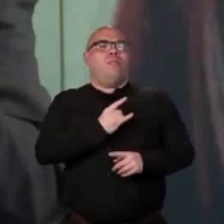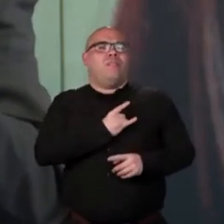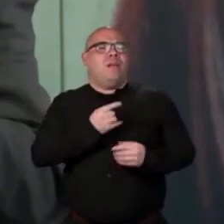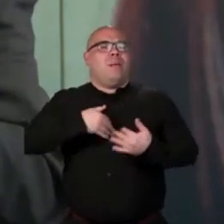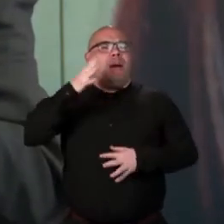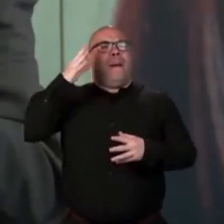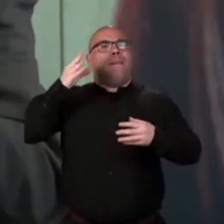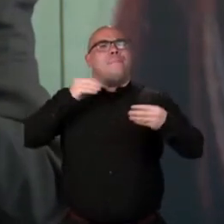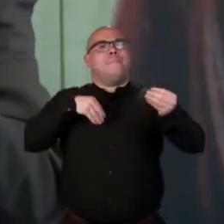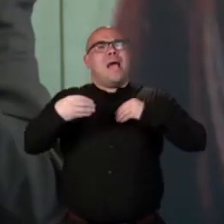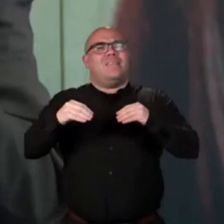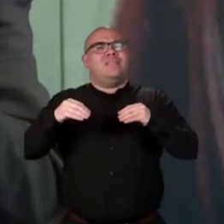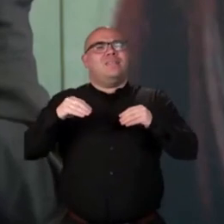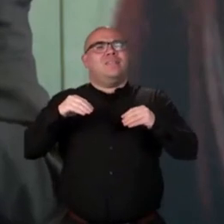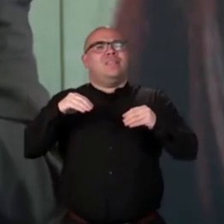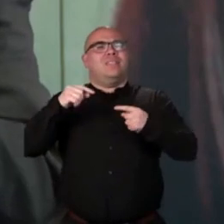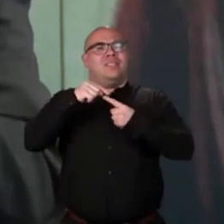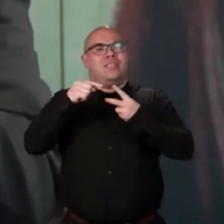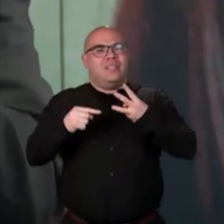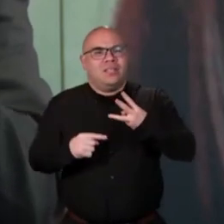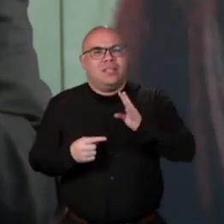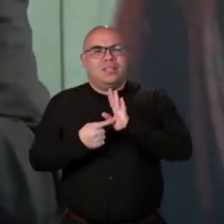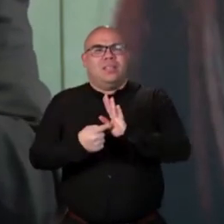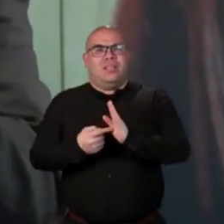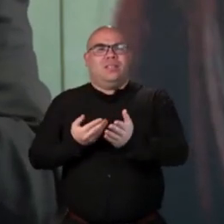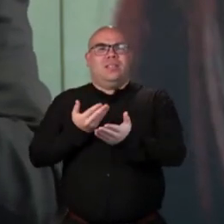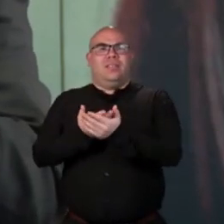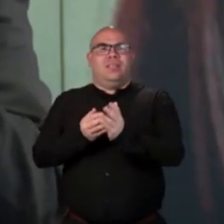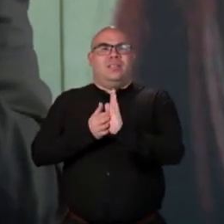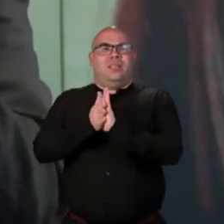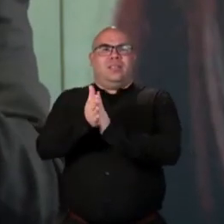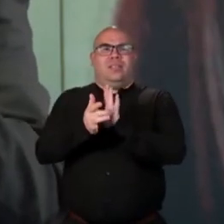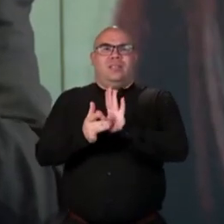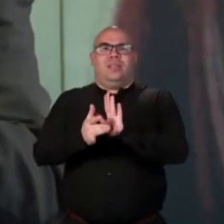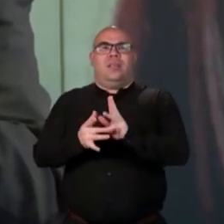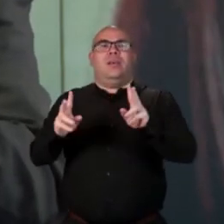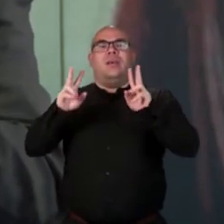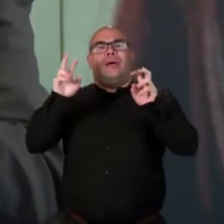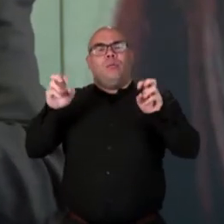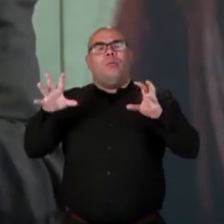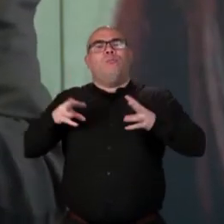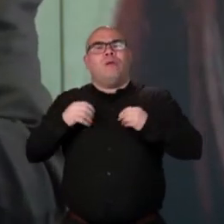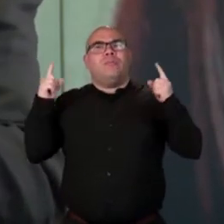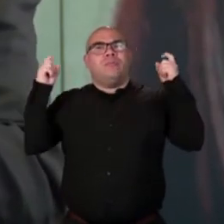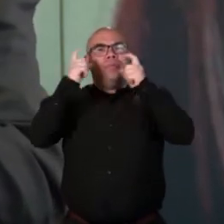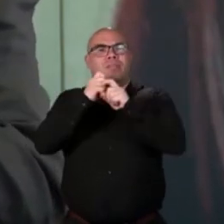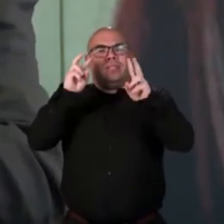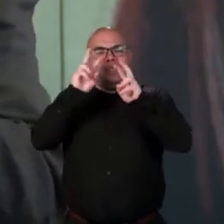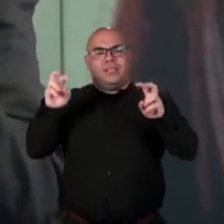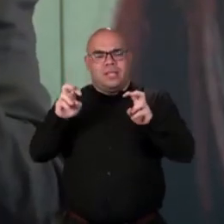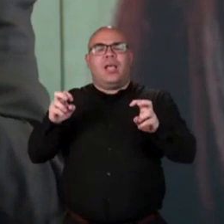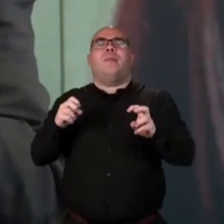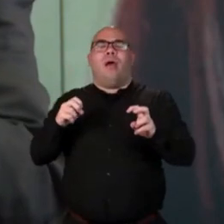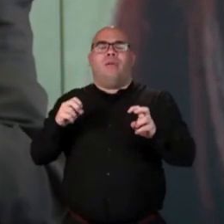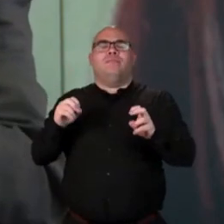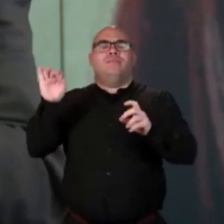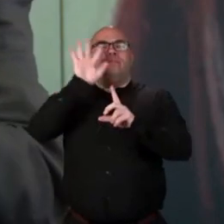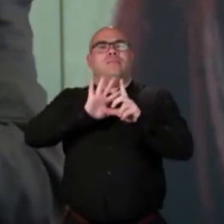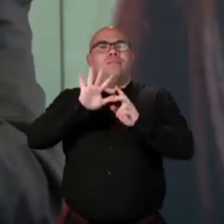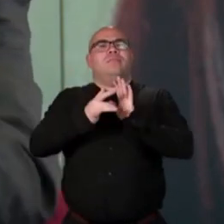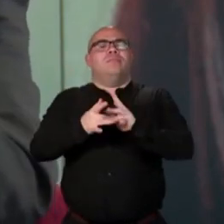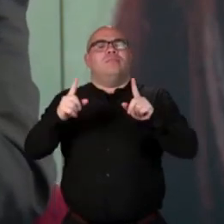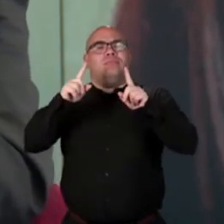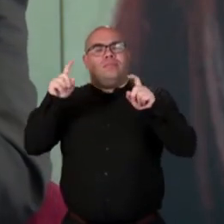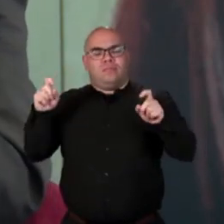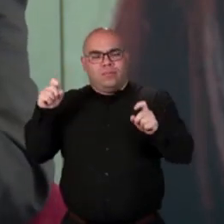flexible, adaptable, innovador, teniendo en el centro al estudiante y la propuesta de una formación a